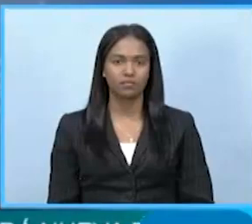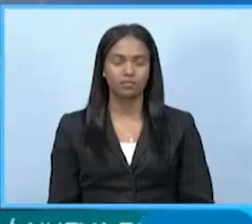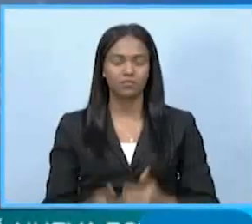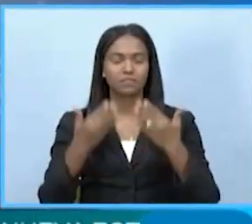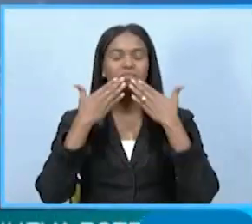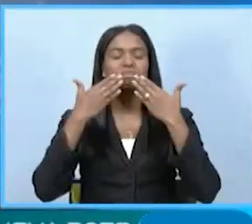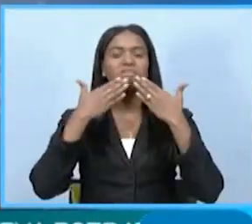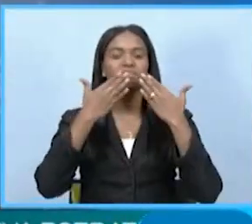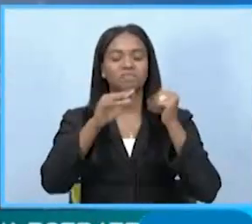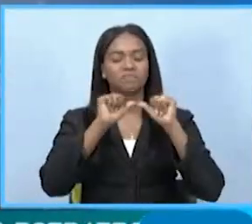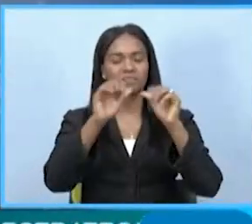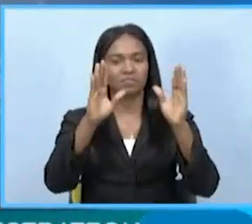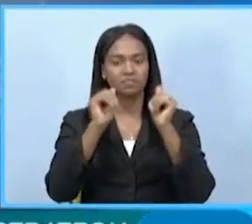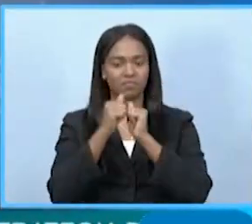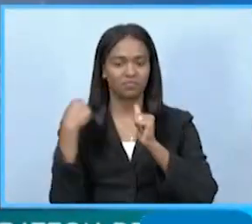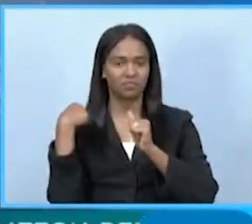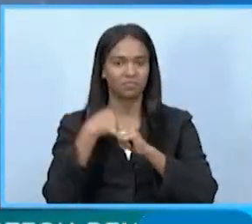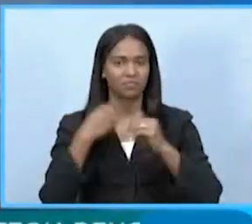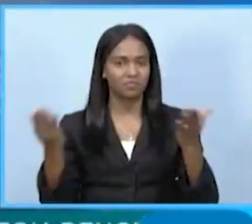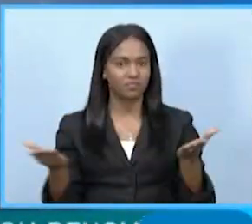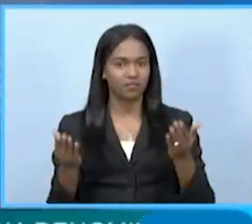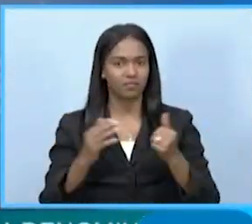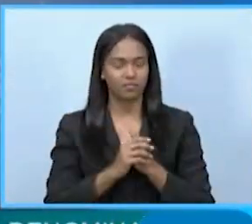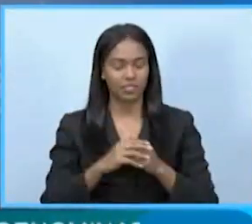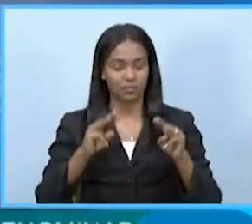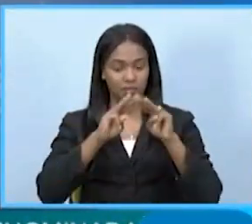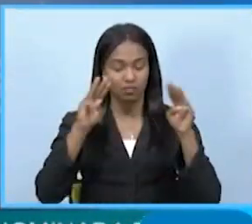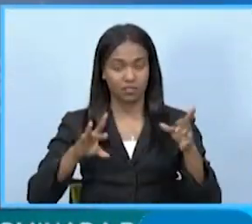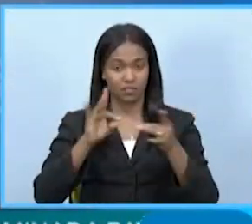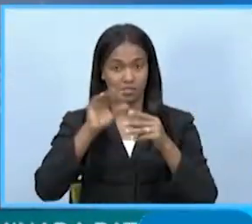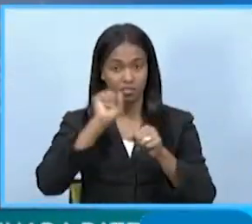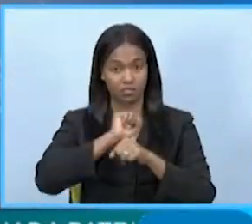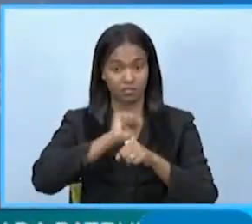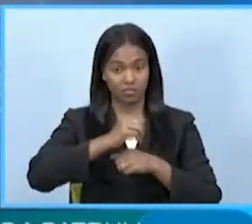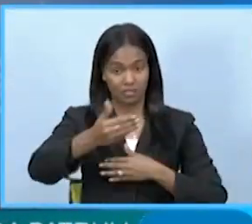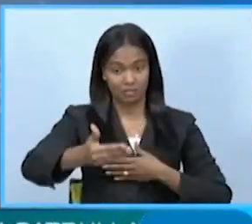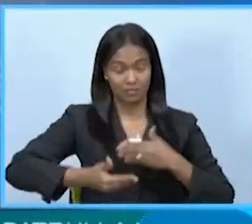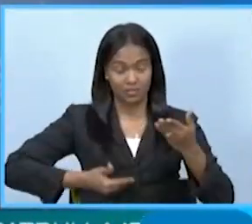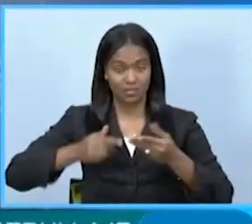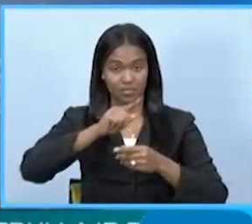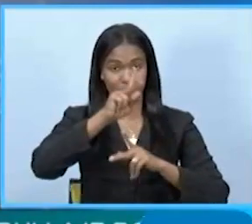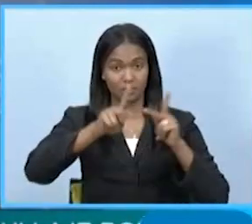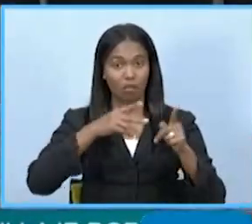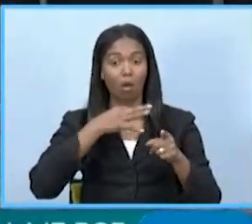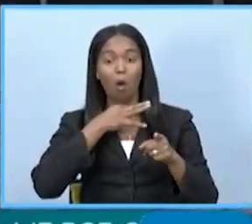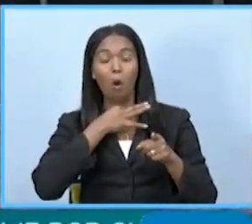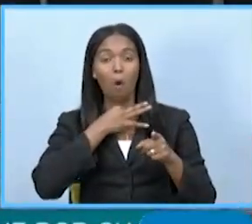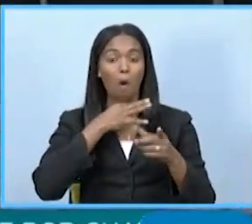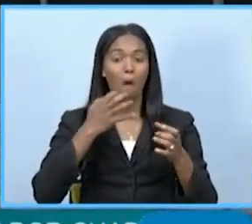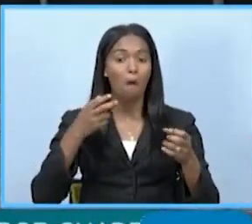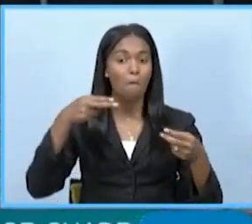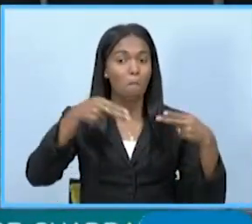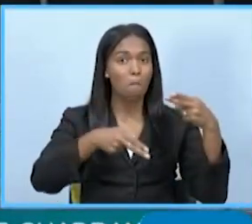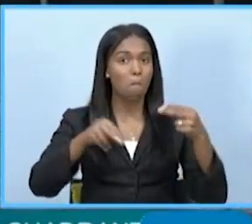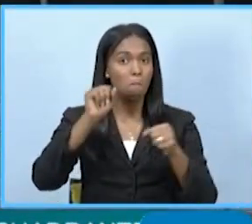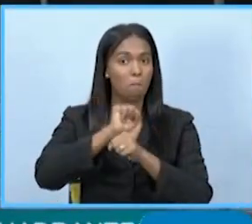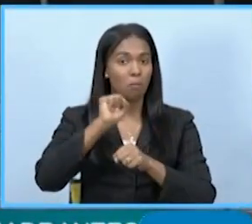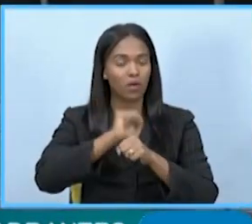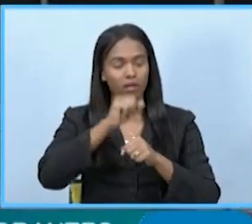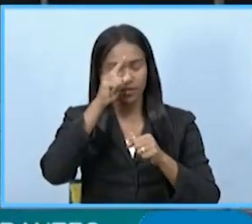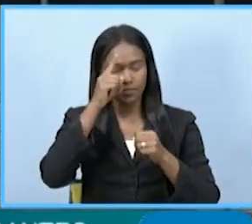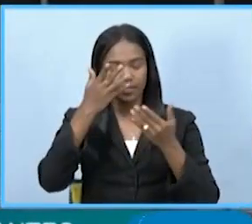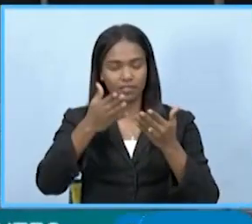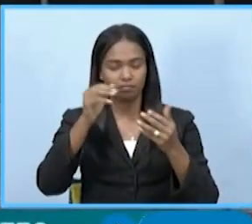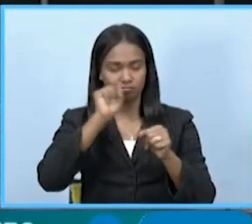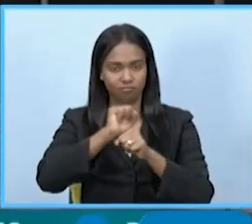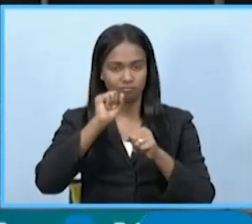Amigos, gracias por continuar con Central de Noticias. El Ministerio de Trabajo invita a las personas interesadas a participar en las jornadas